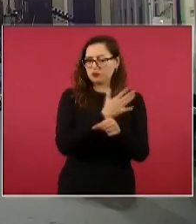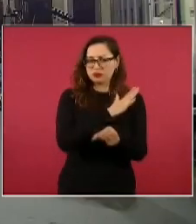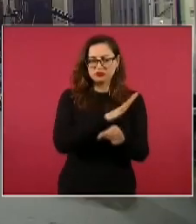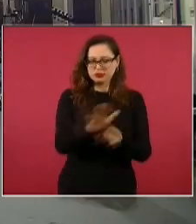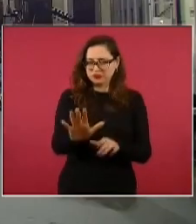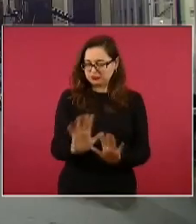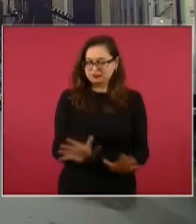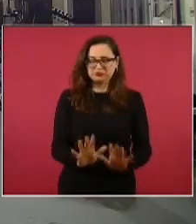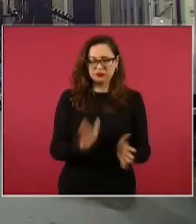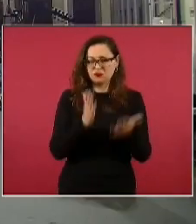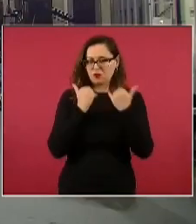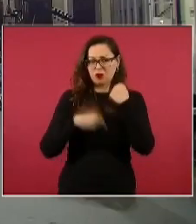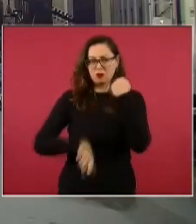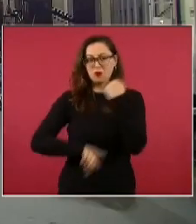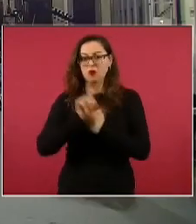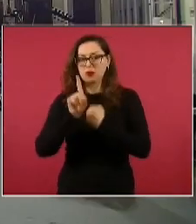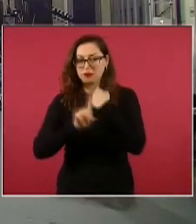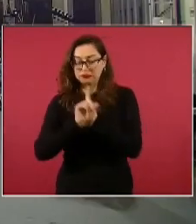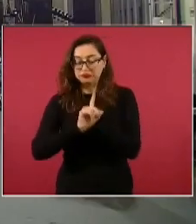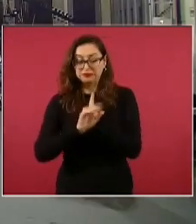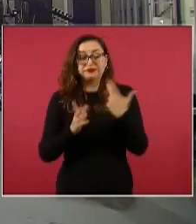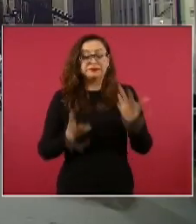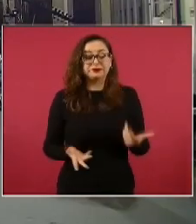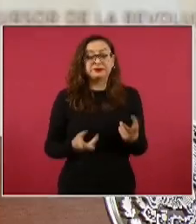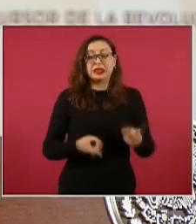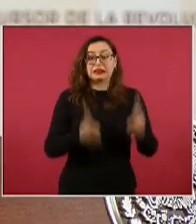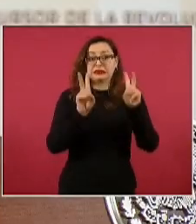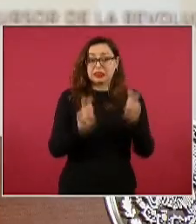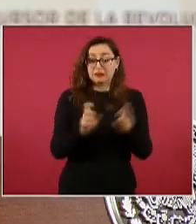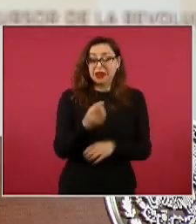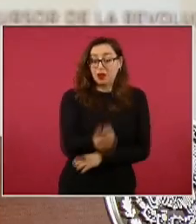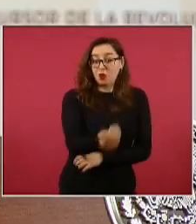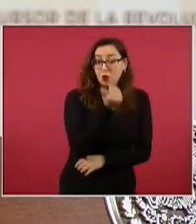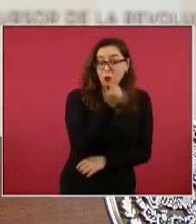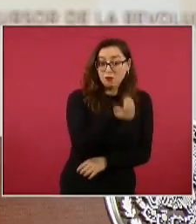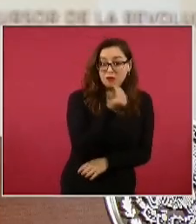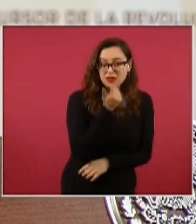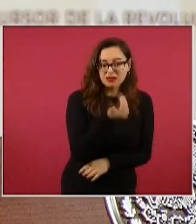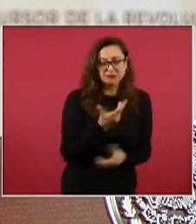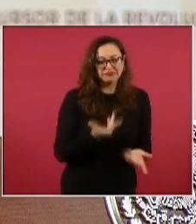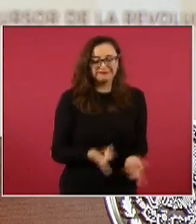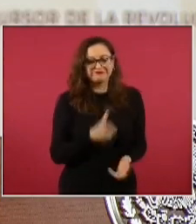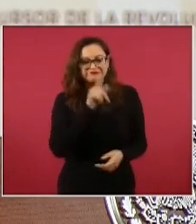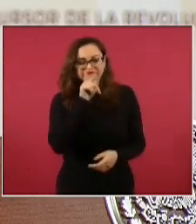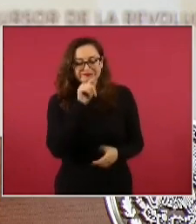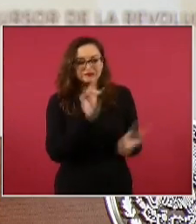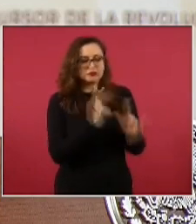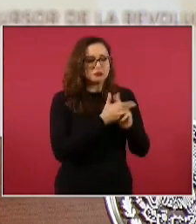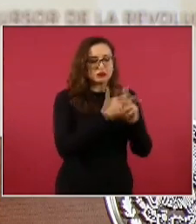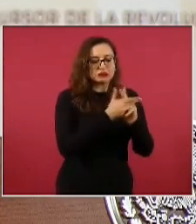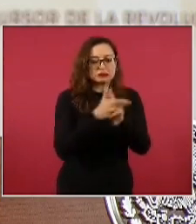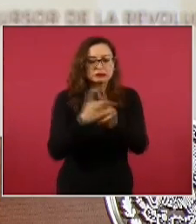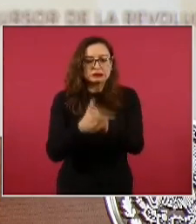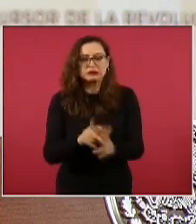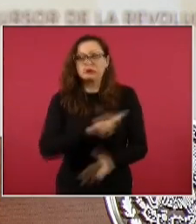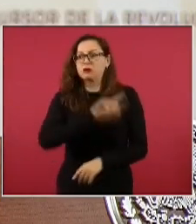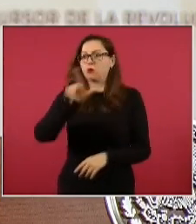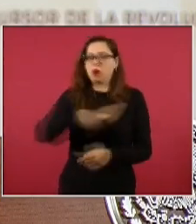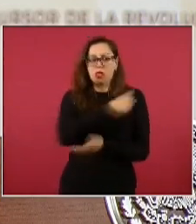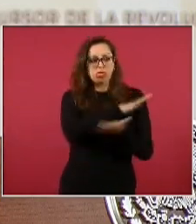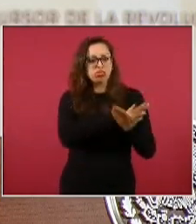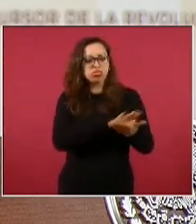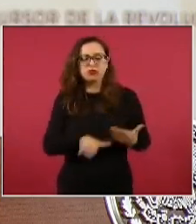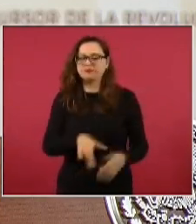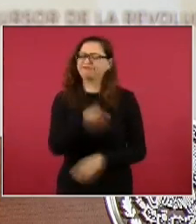de un poquito más del centro del país, en donde las autoridades tuvieron que aplicar un cerco sanitario primero para empezar